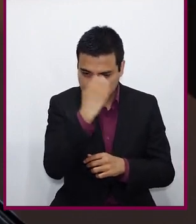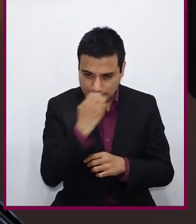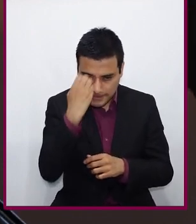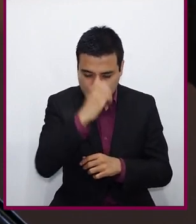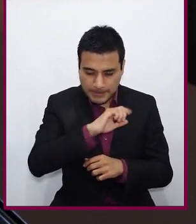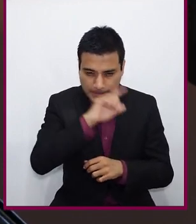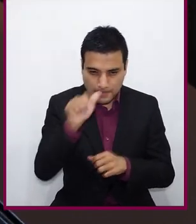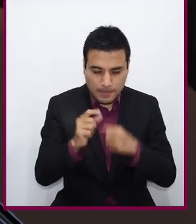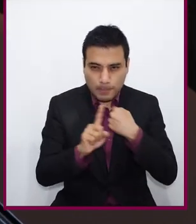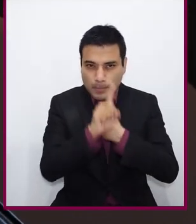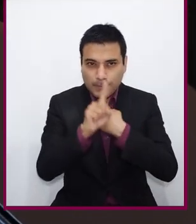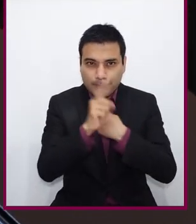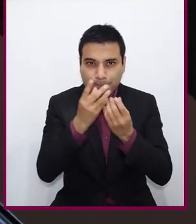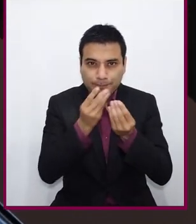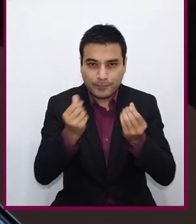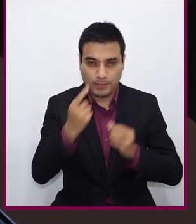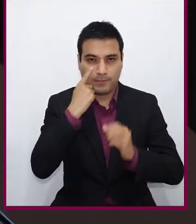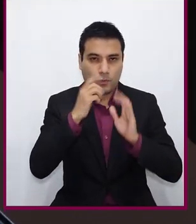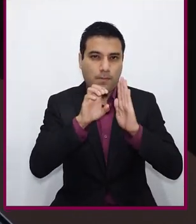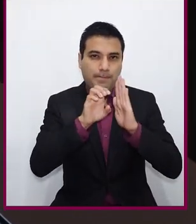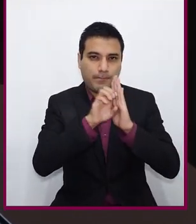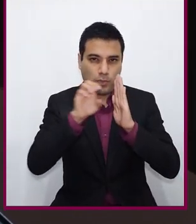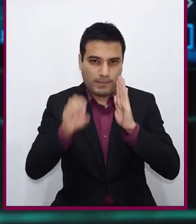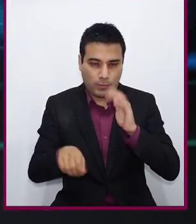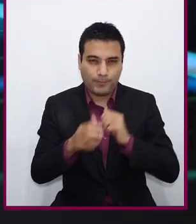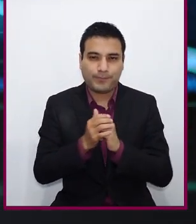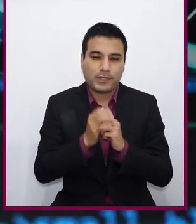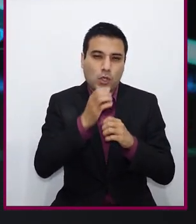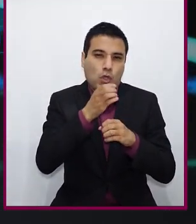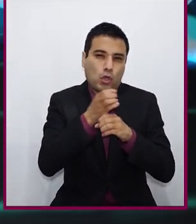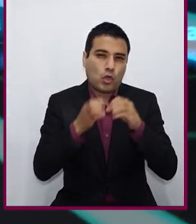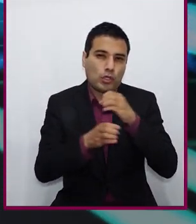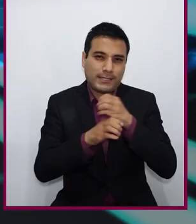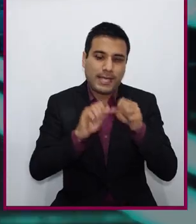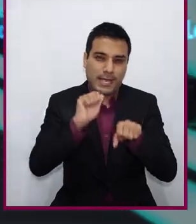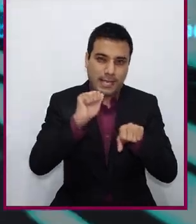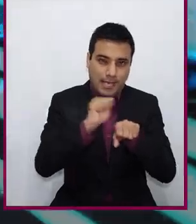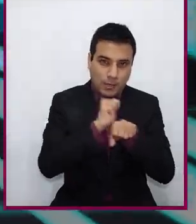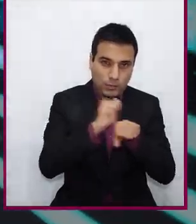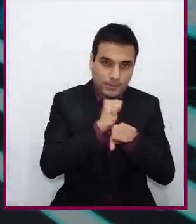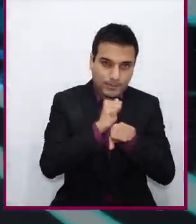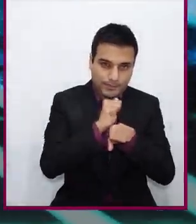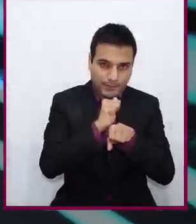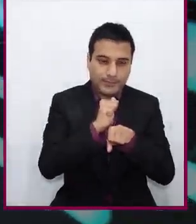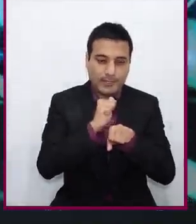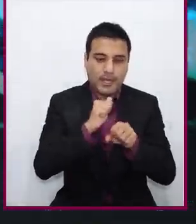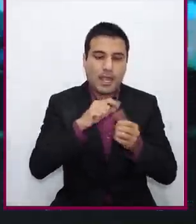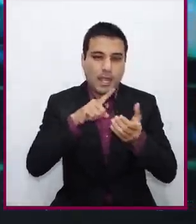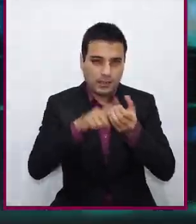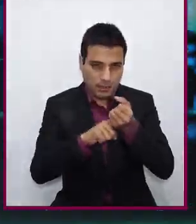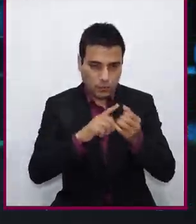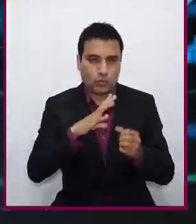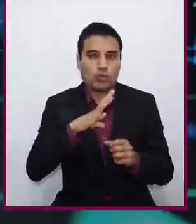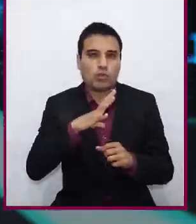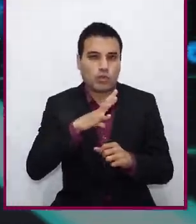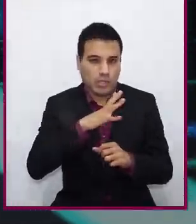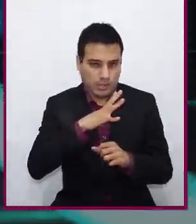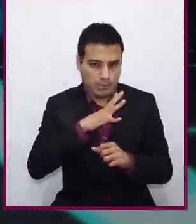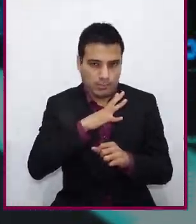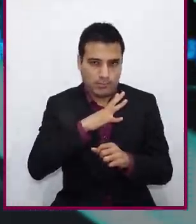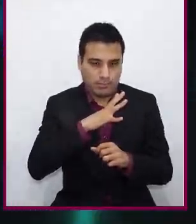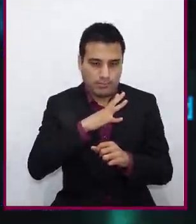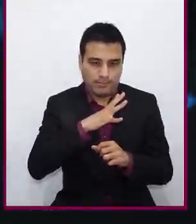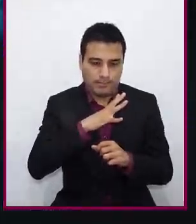dividirlos los problemas para reales para que lo podamos solucionarlo el objeto autores hay ciertos